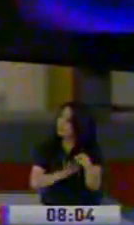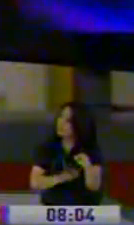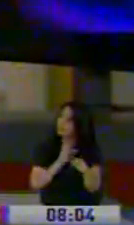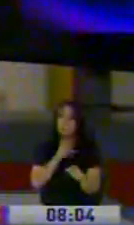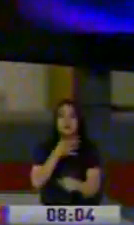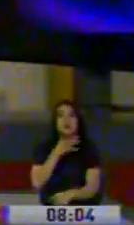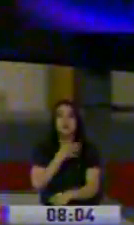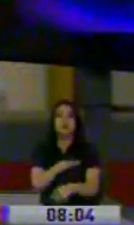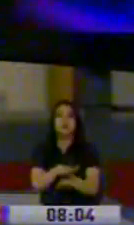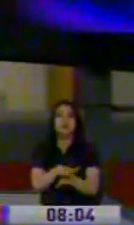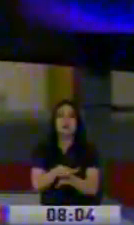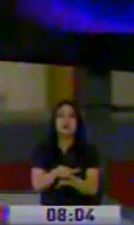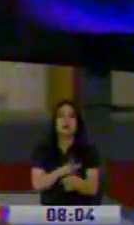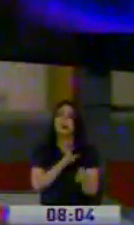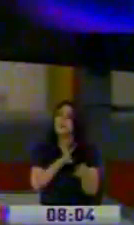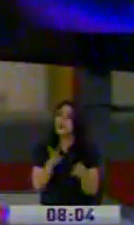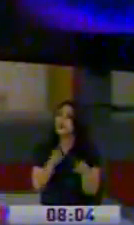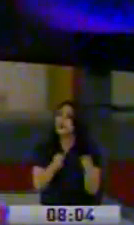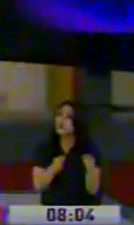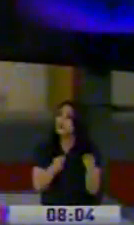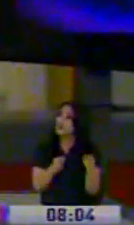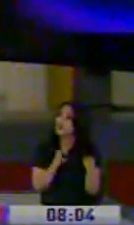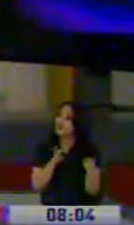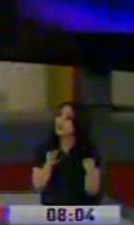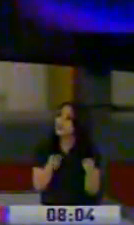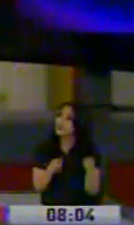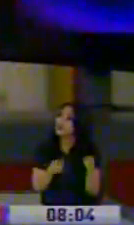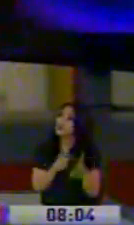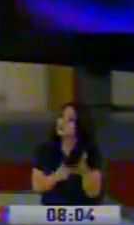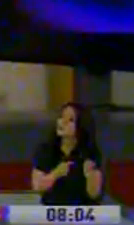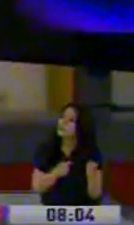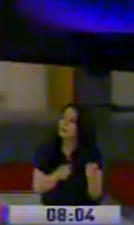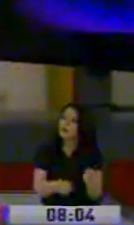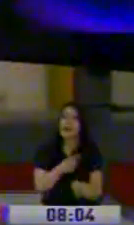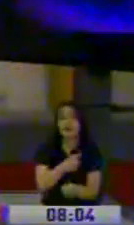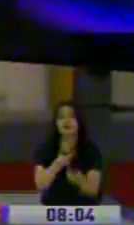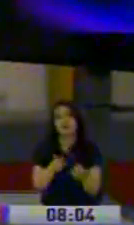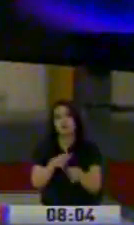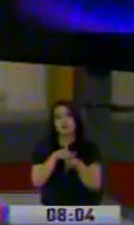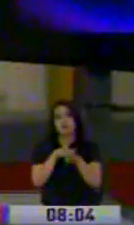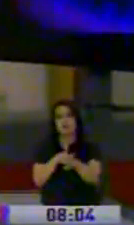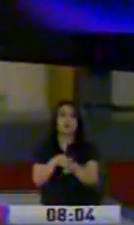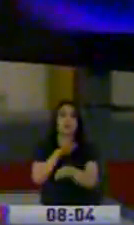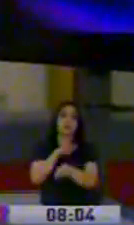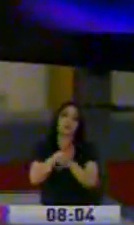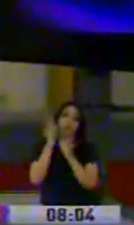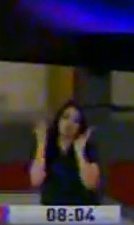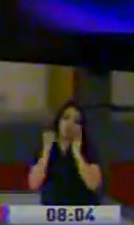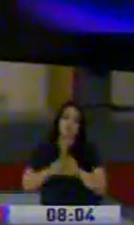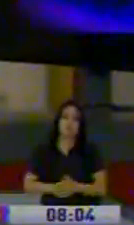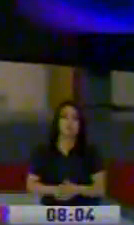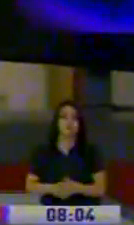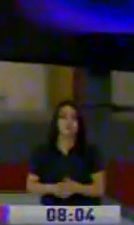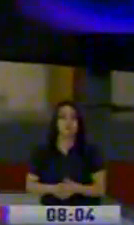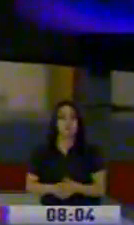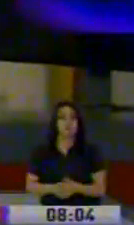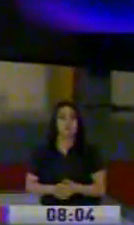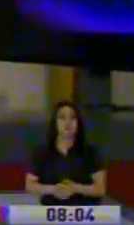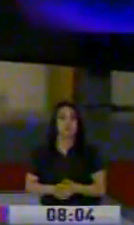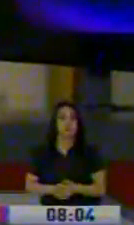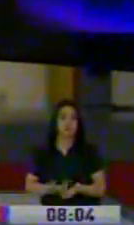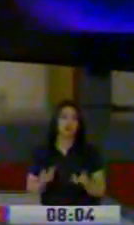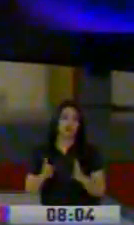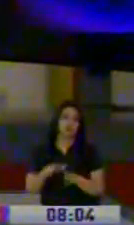ir a paso de hormiga viendo morbosamente qué ha pasado en el accidente y provocando un tránsito terrible. Y dos, evidentemente